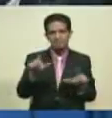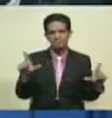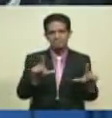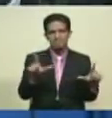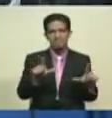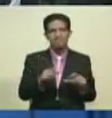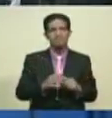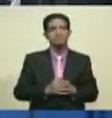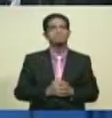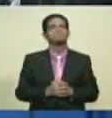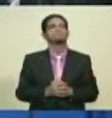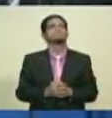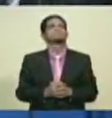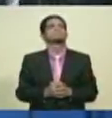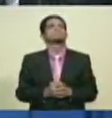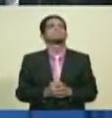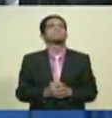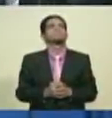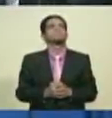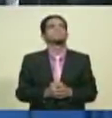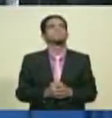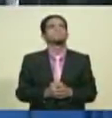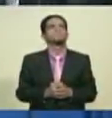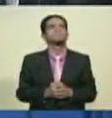desde Estados Unidos. Vamos a escuchar.